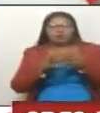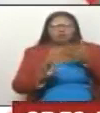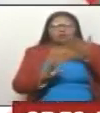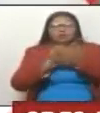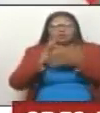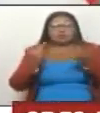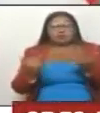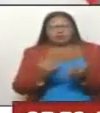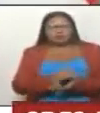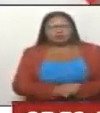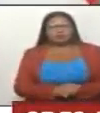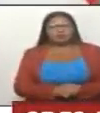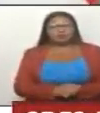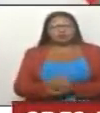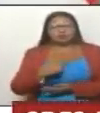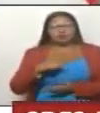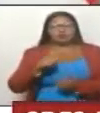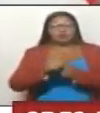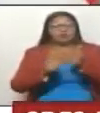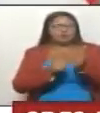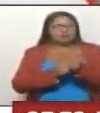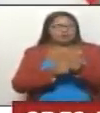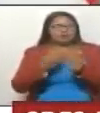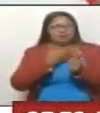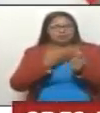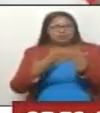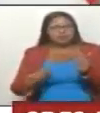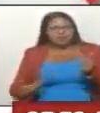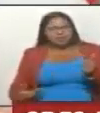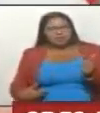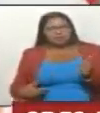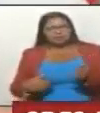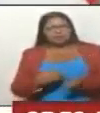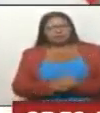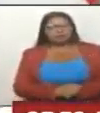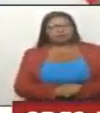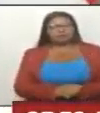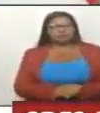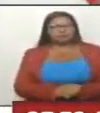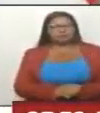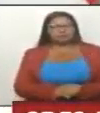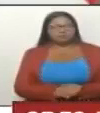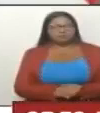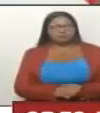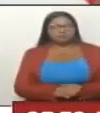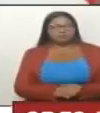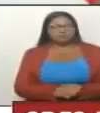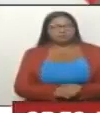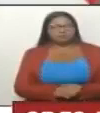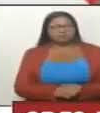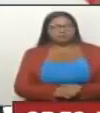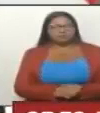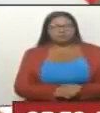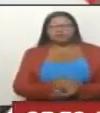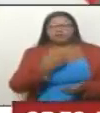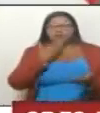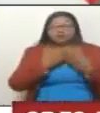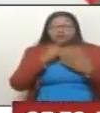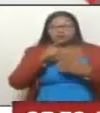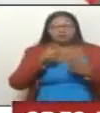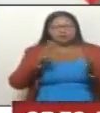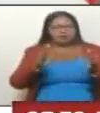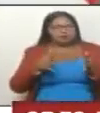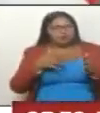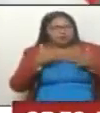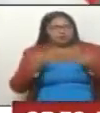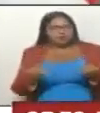la vicepresidenta ejecutiva Delcy Rodríguez Gómez. Gracias a eso se logró más o menos,